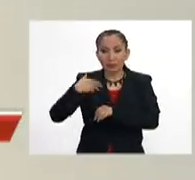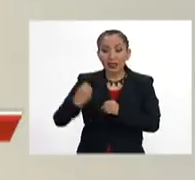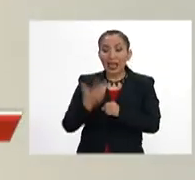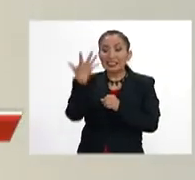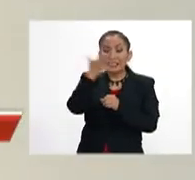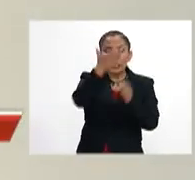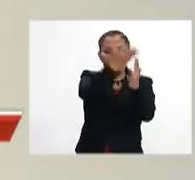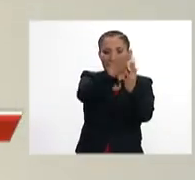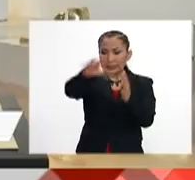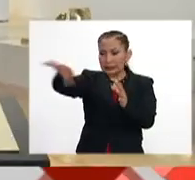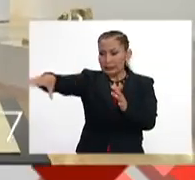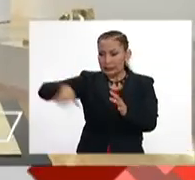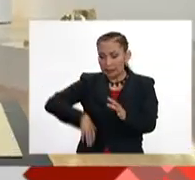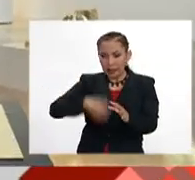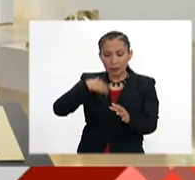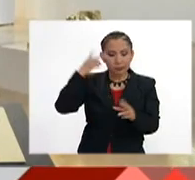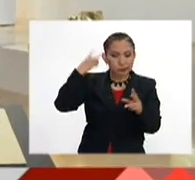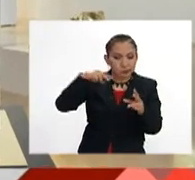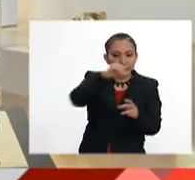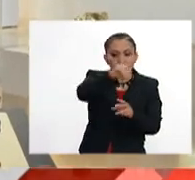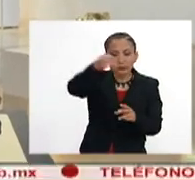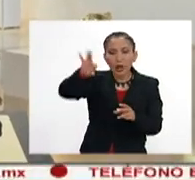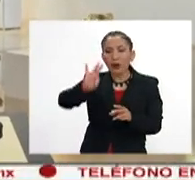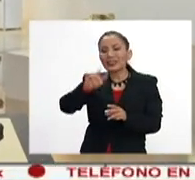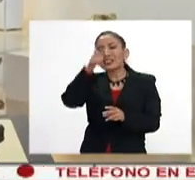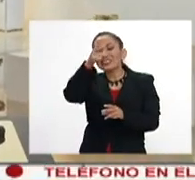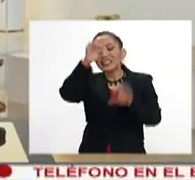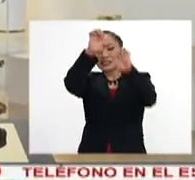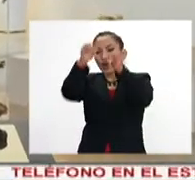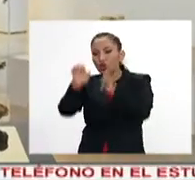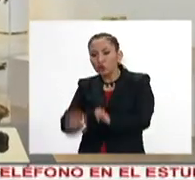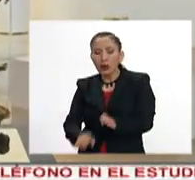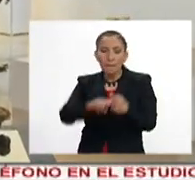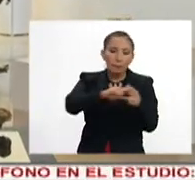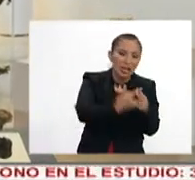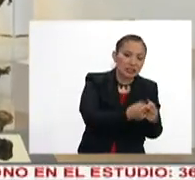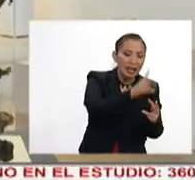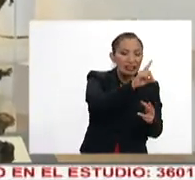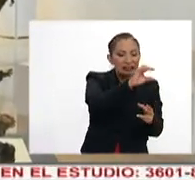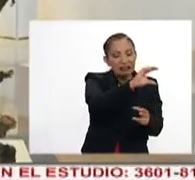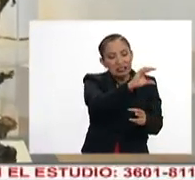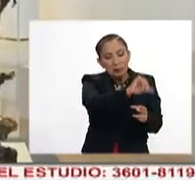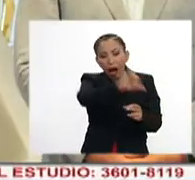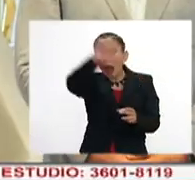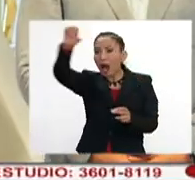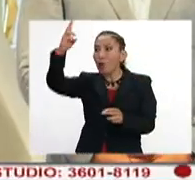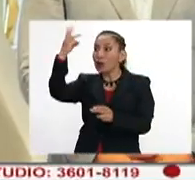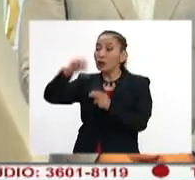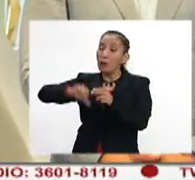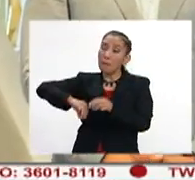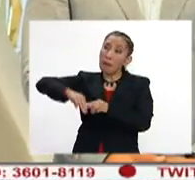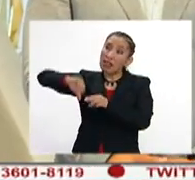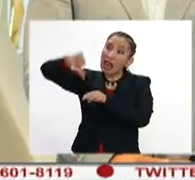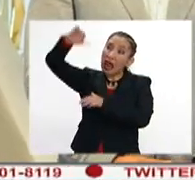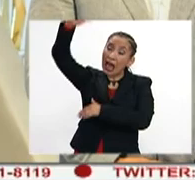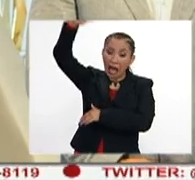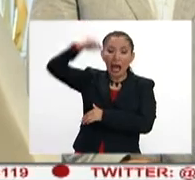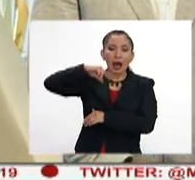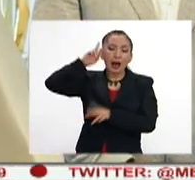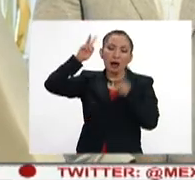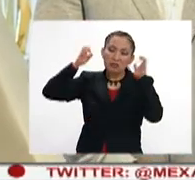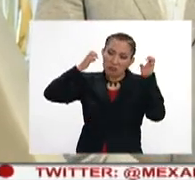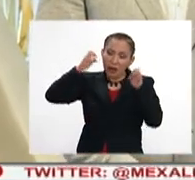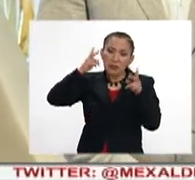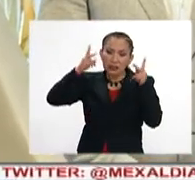en 10 conjuntos, el recorrido está integrado por 46 esculturas que van desde los 30 centímetros hasta los 4 metros. La exhibición se puede